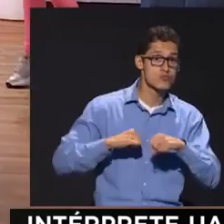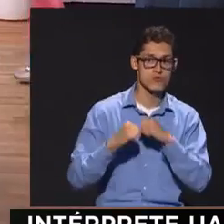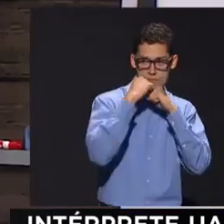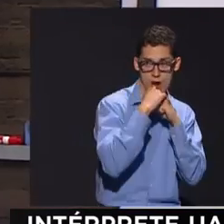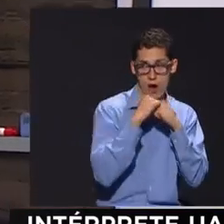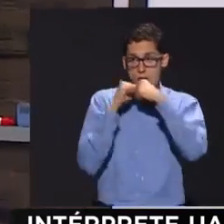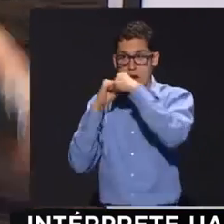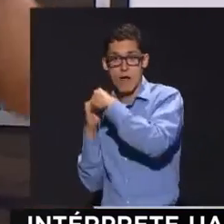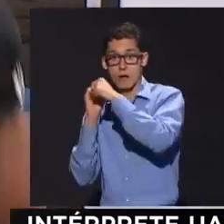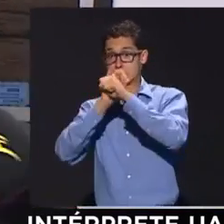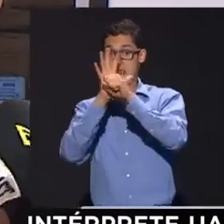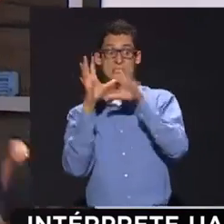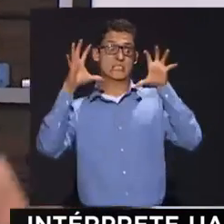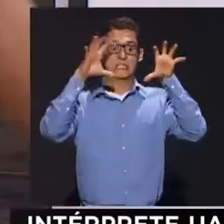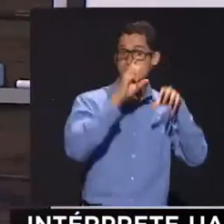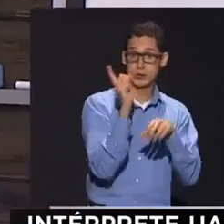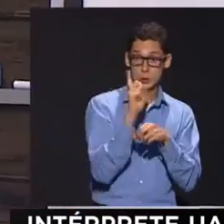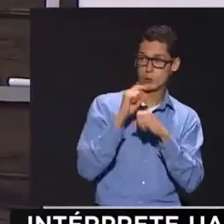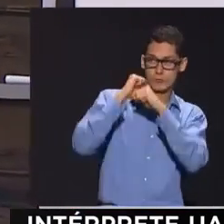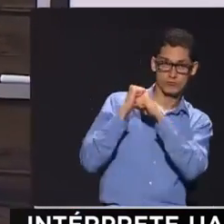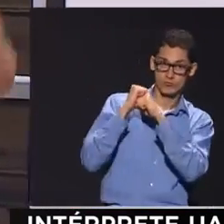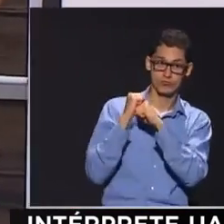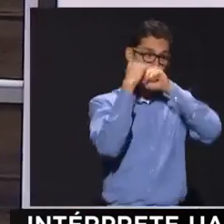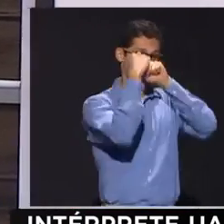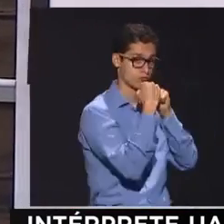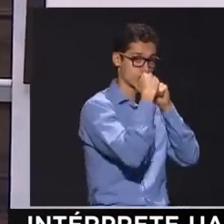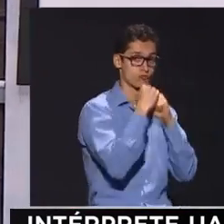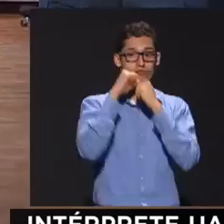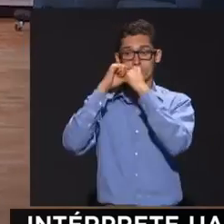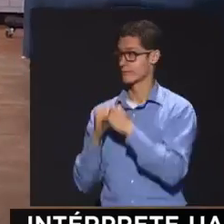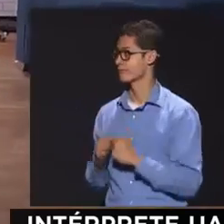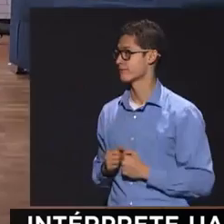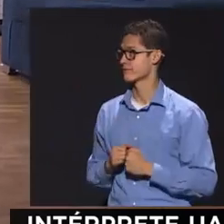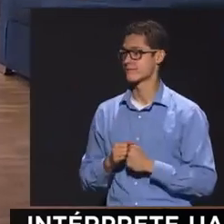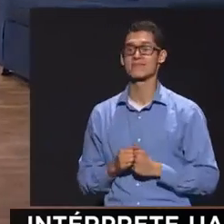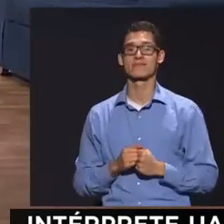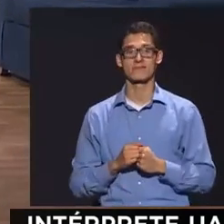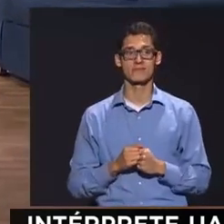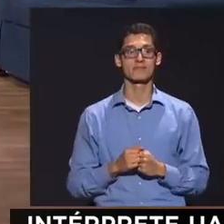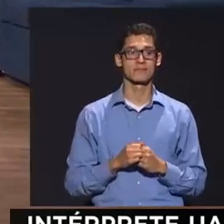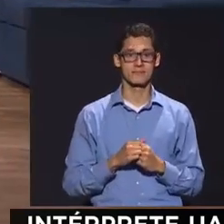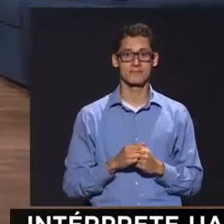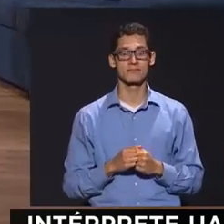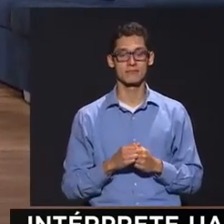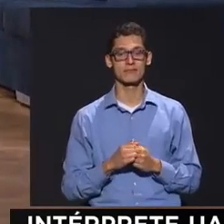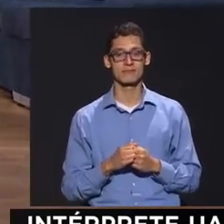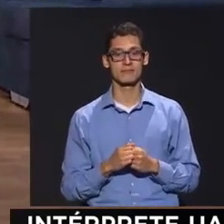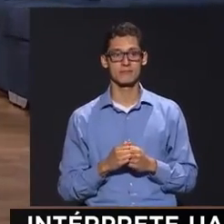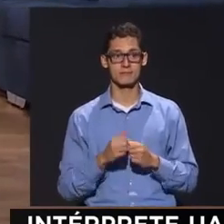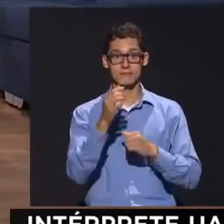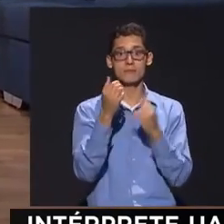de guardia eso es muy bien ahora yo voy a hacer